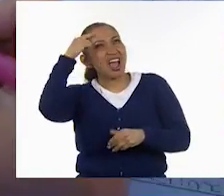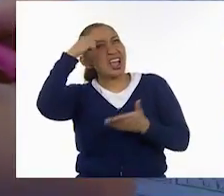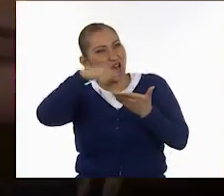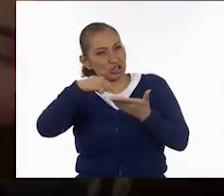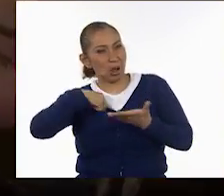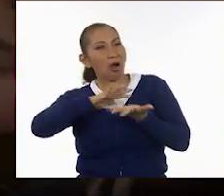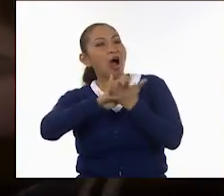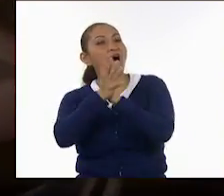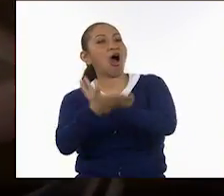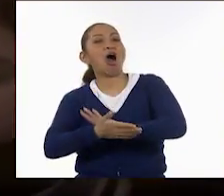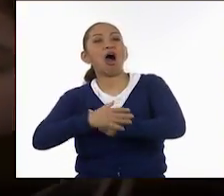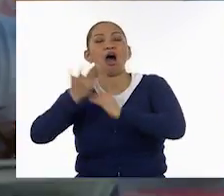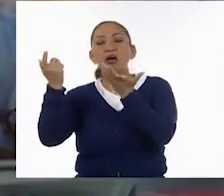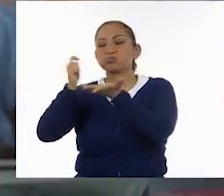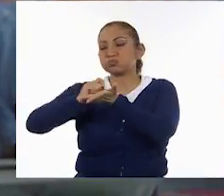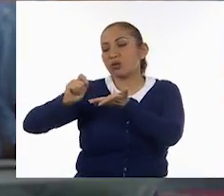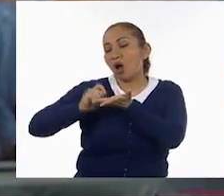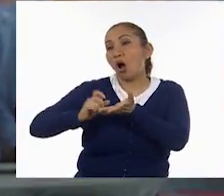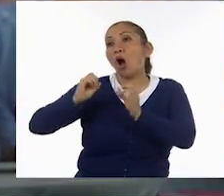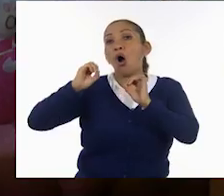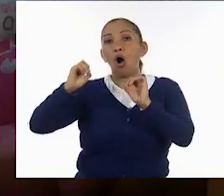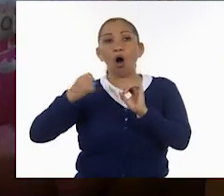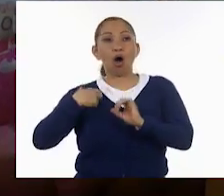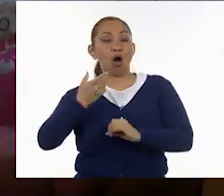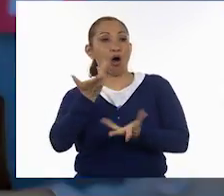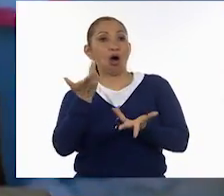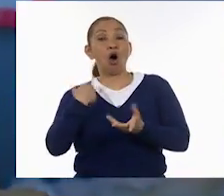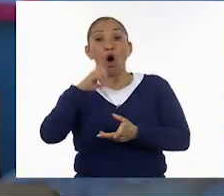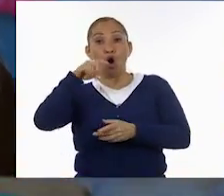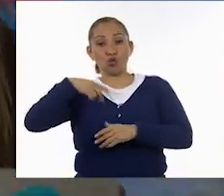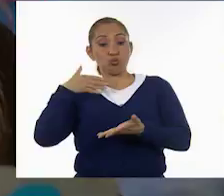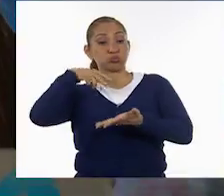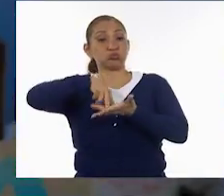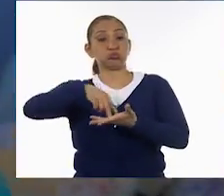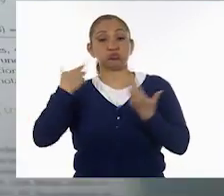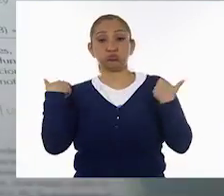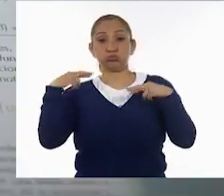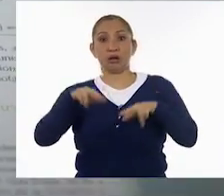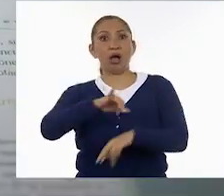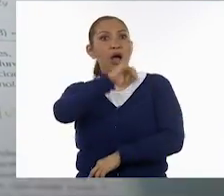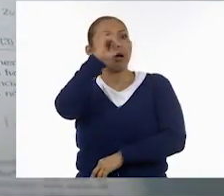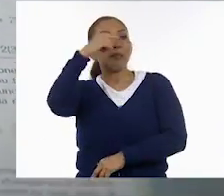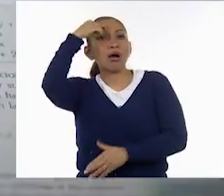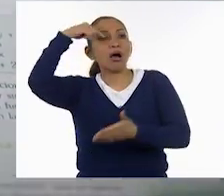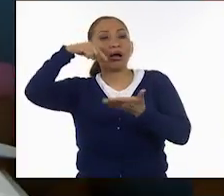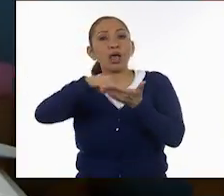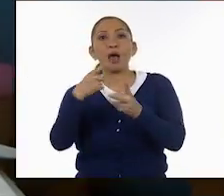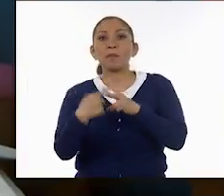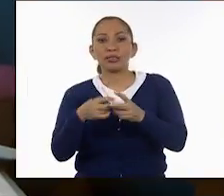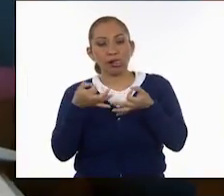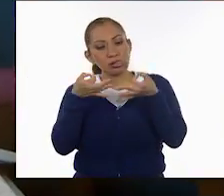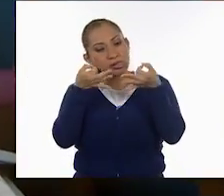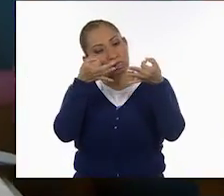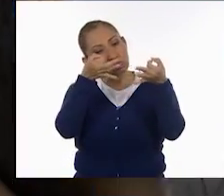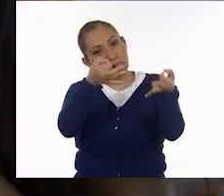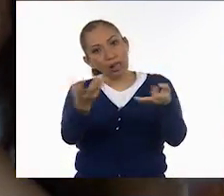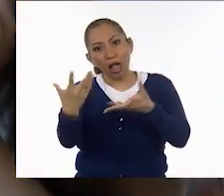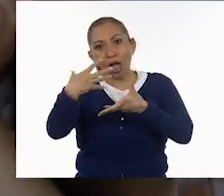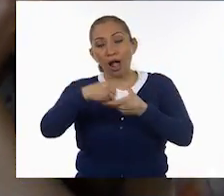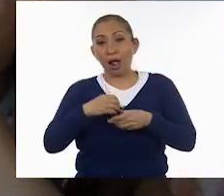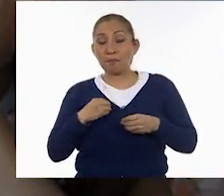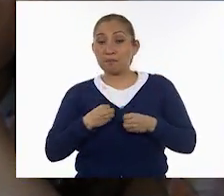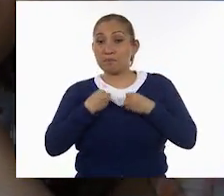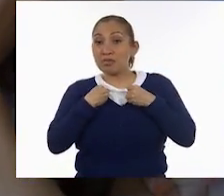que me convertiría en escritora o hasta delegada de las Naciones Unidas. Y nunca me imaginé que las matemáticas serían parte de mi